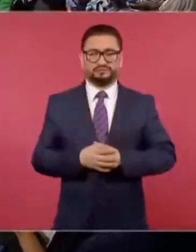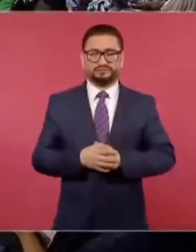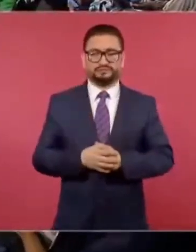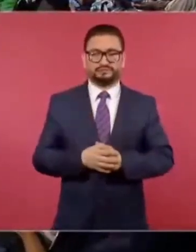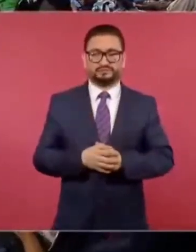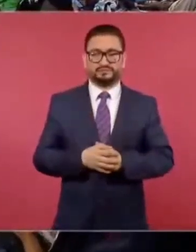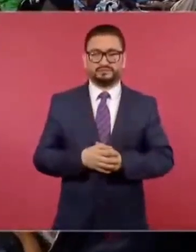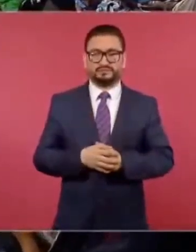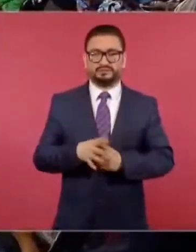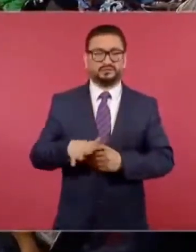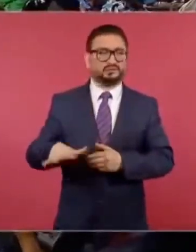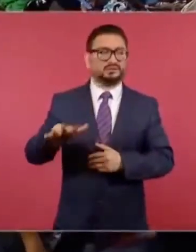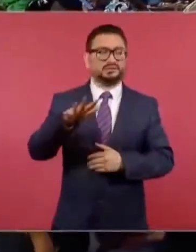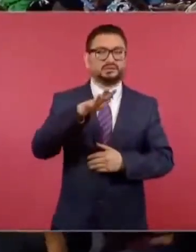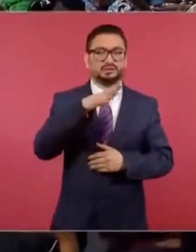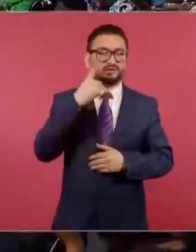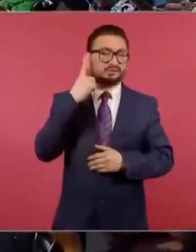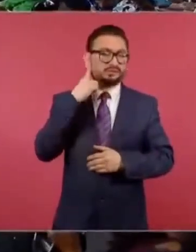único